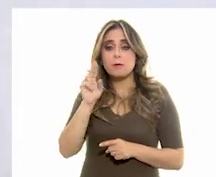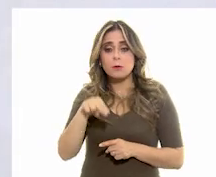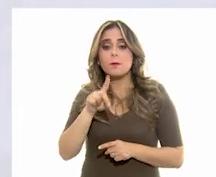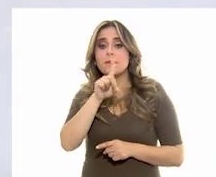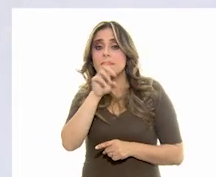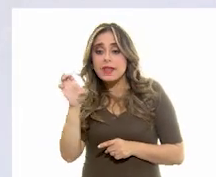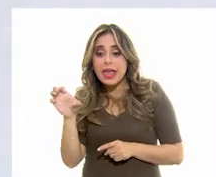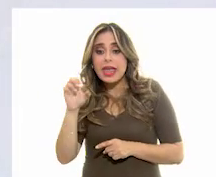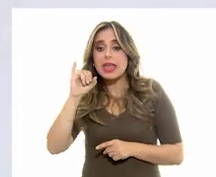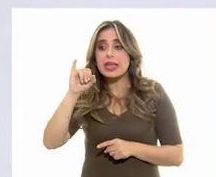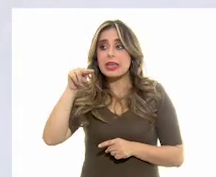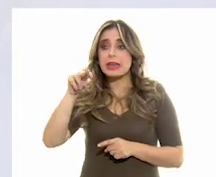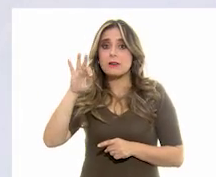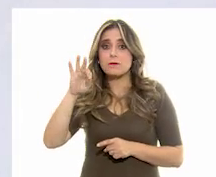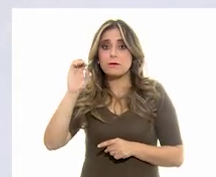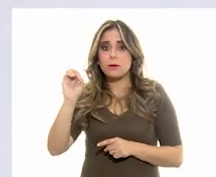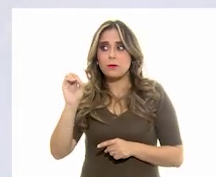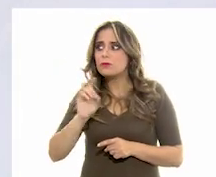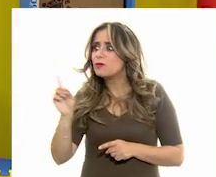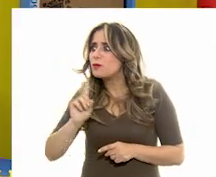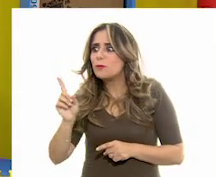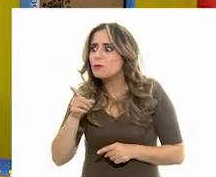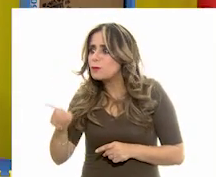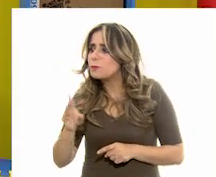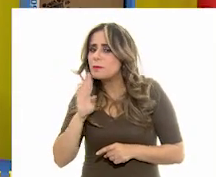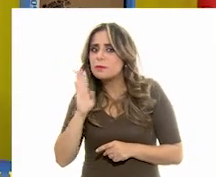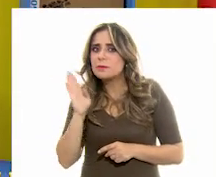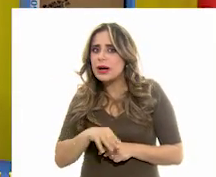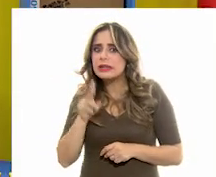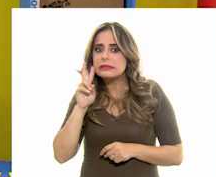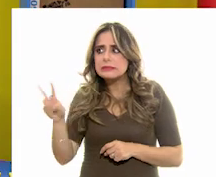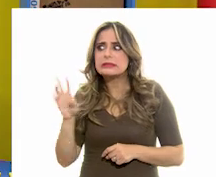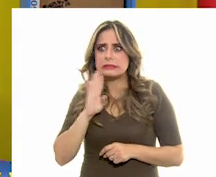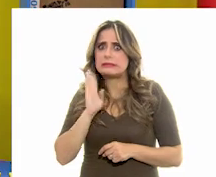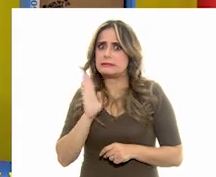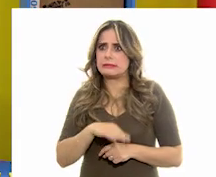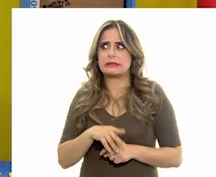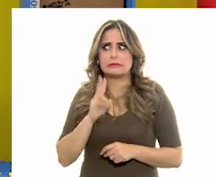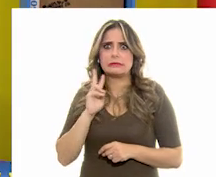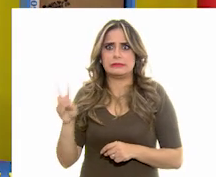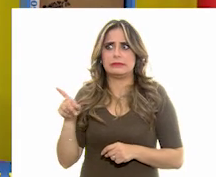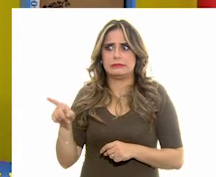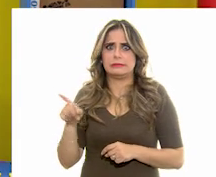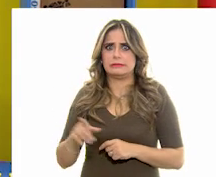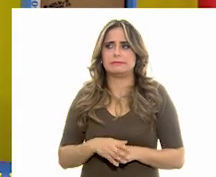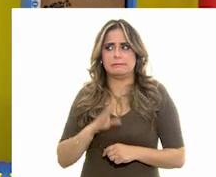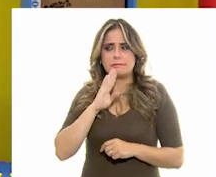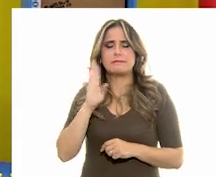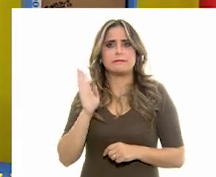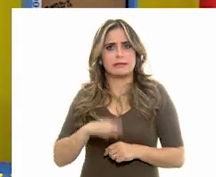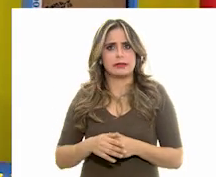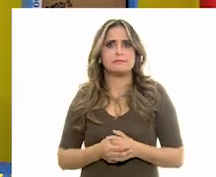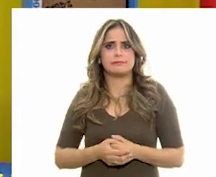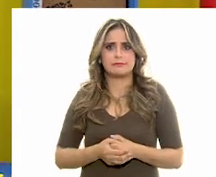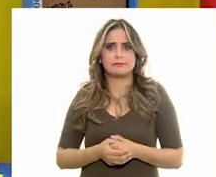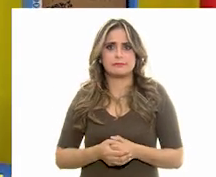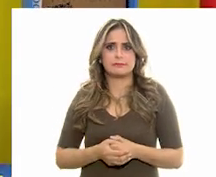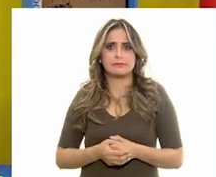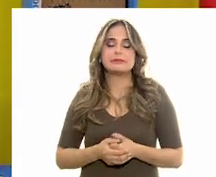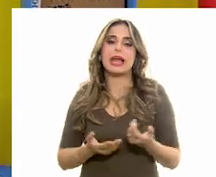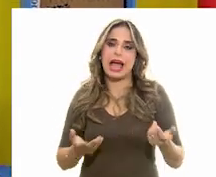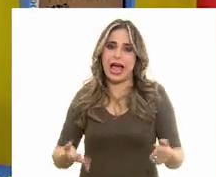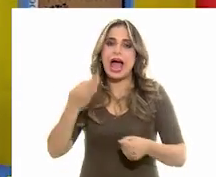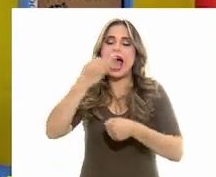Infografías. ¿Está mal? Viendo lo que yo estoy viendo, ¿qué está haciendo la maestra? Está mal. ¿Cómo? Está mal. Es que estamos en un